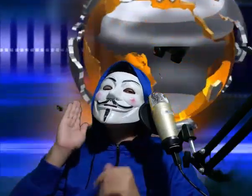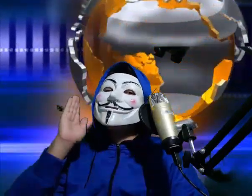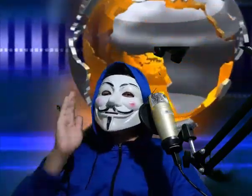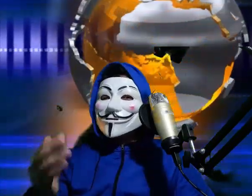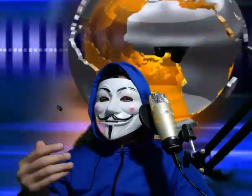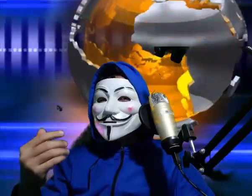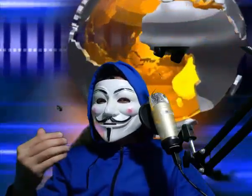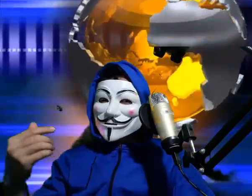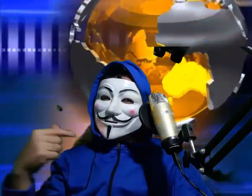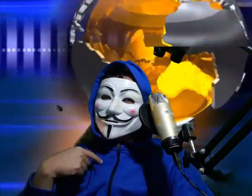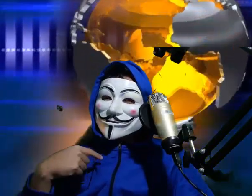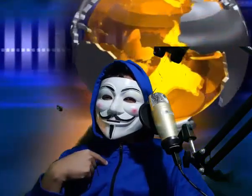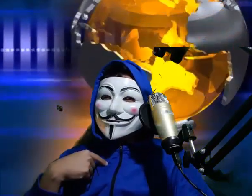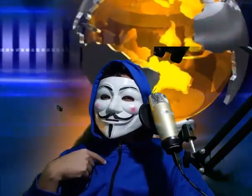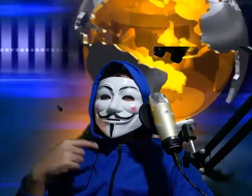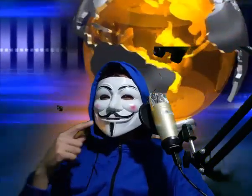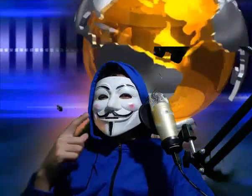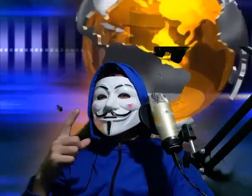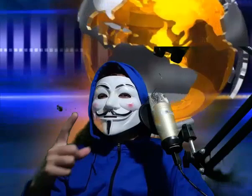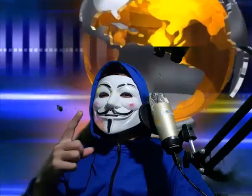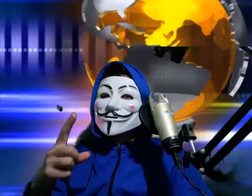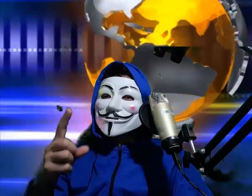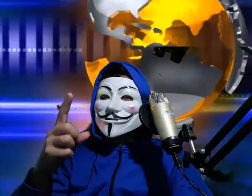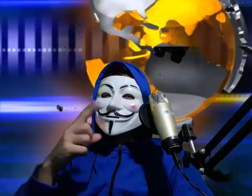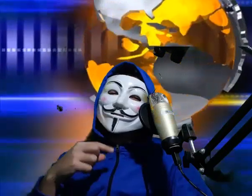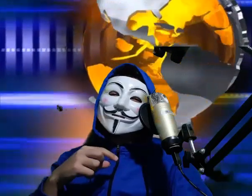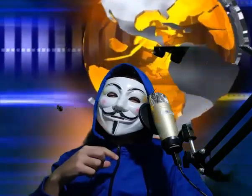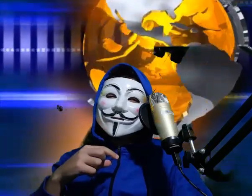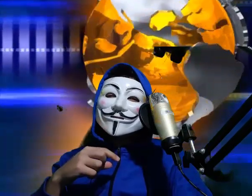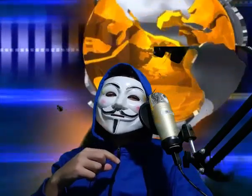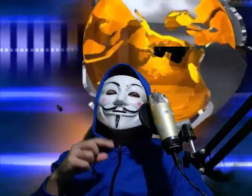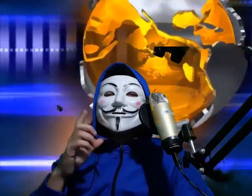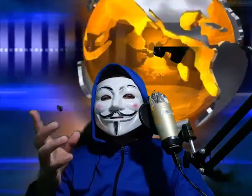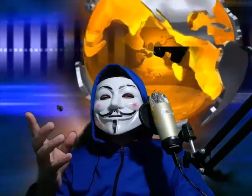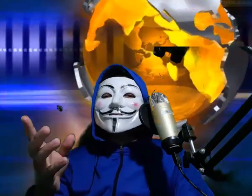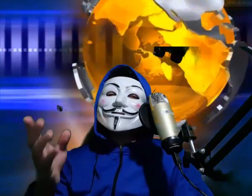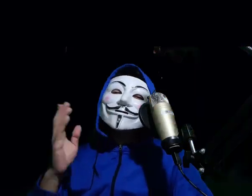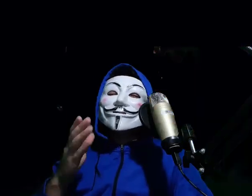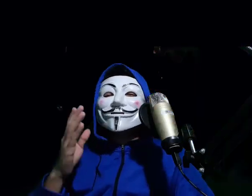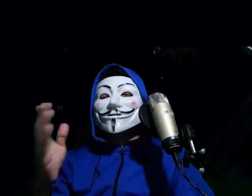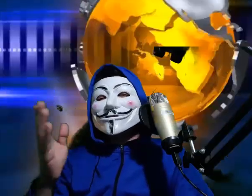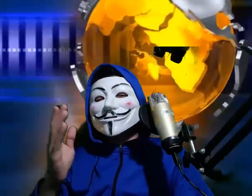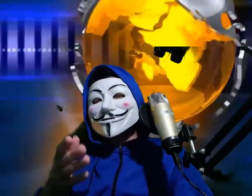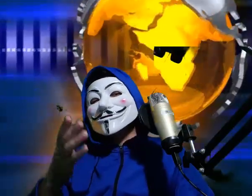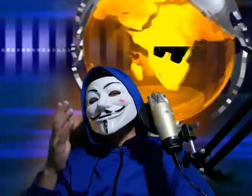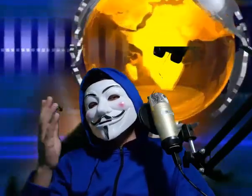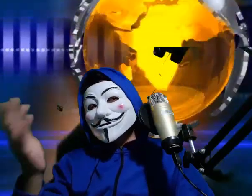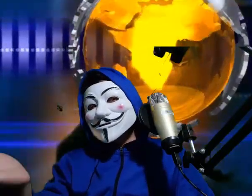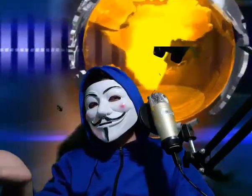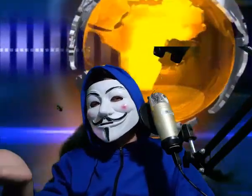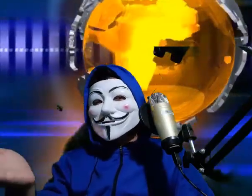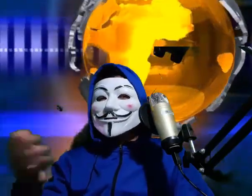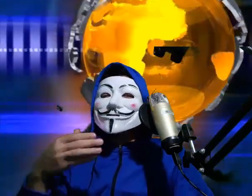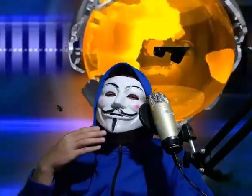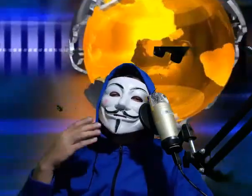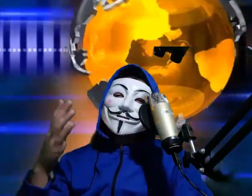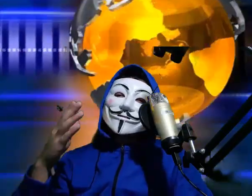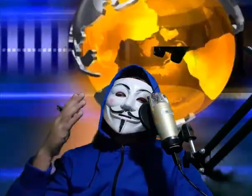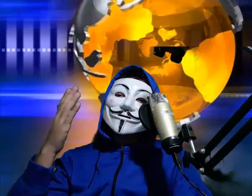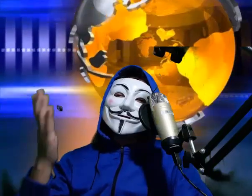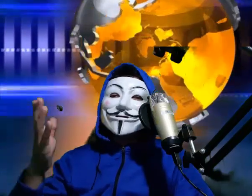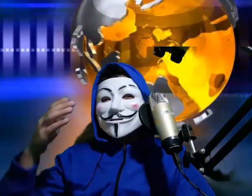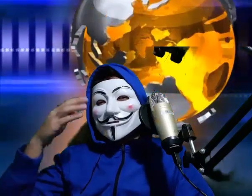están diciendo que yo solo los estoy engañando. Amigos, esto ya se veía venir y se